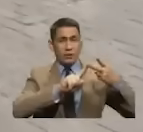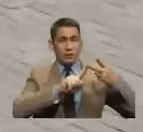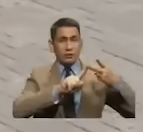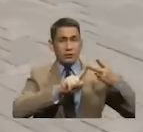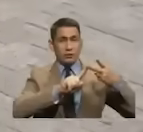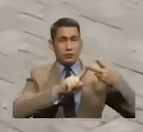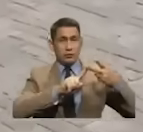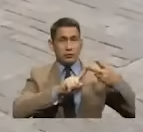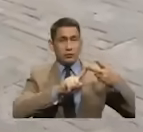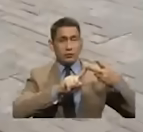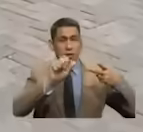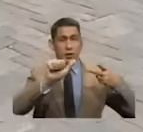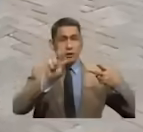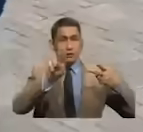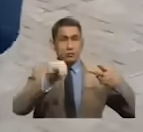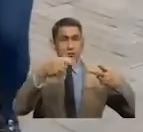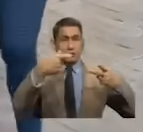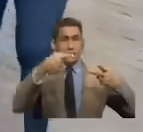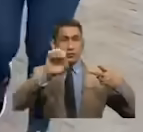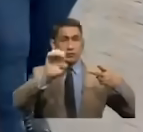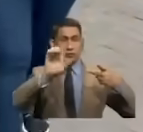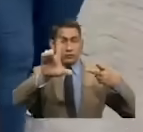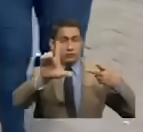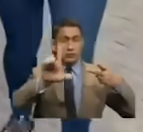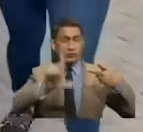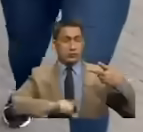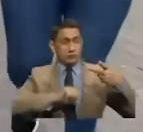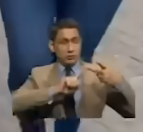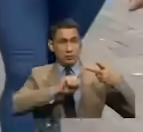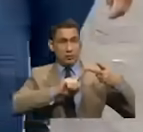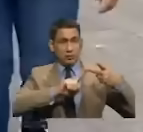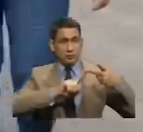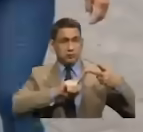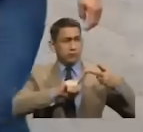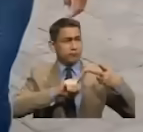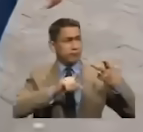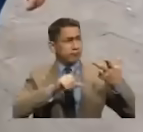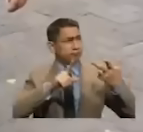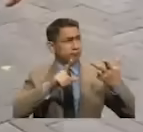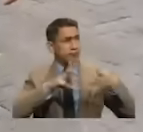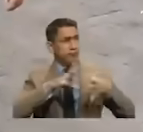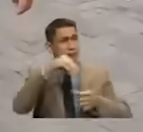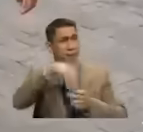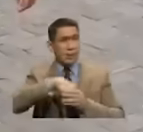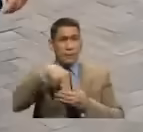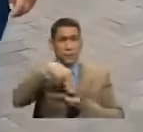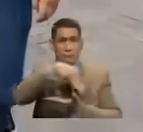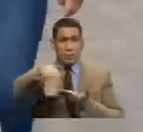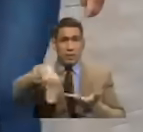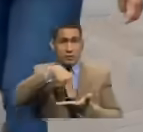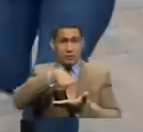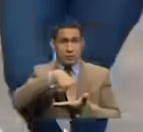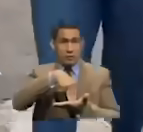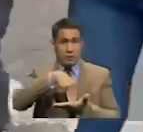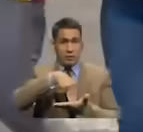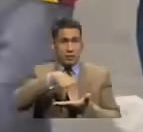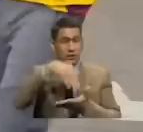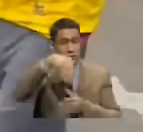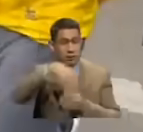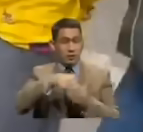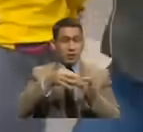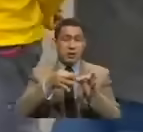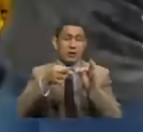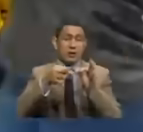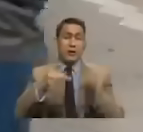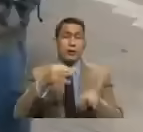ciudadano Ángel A., el cual se encontraba en la provincia de Manabí, específicamente en el cantón